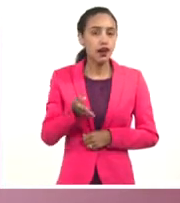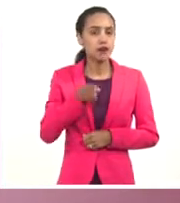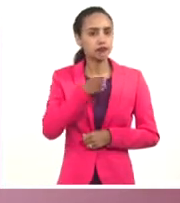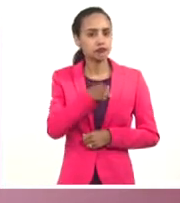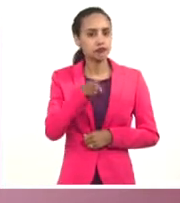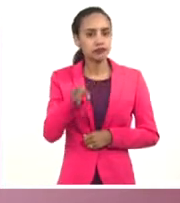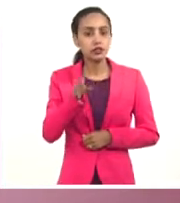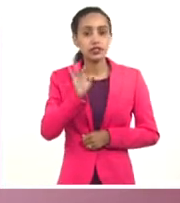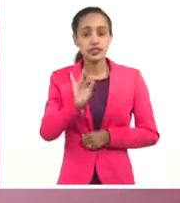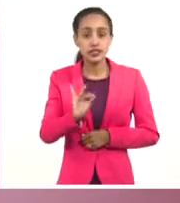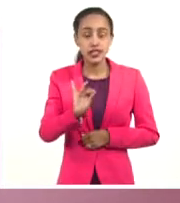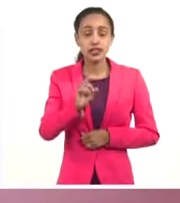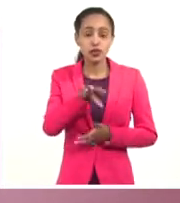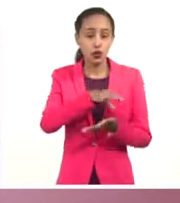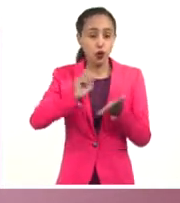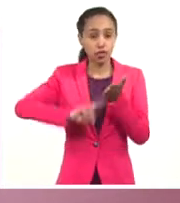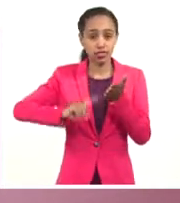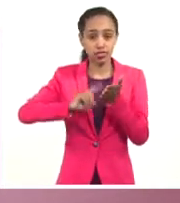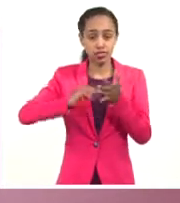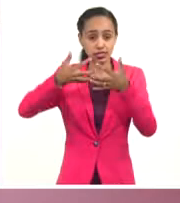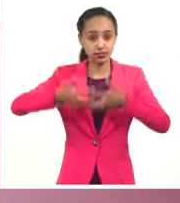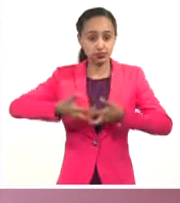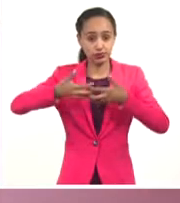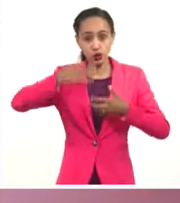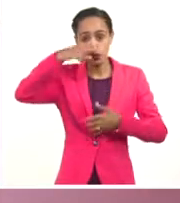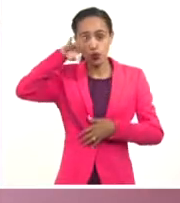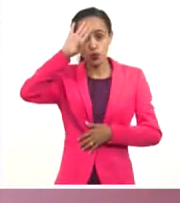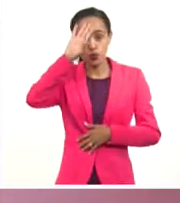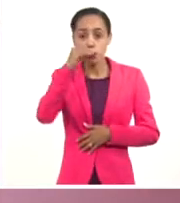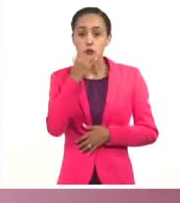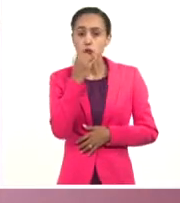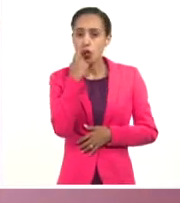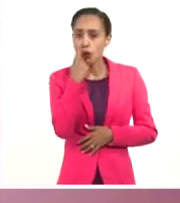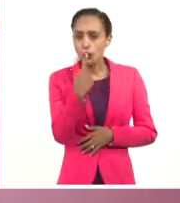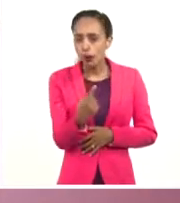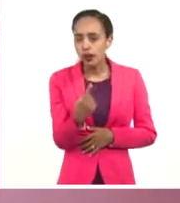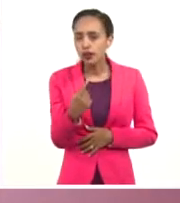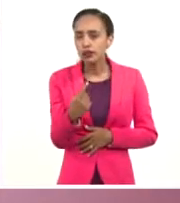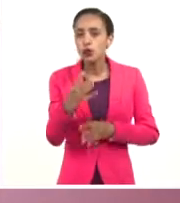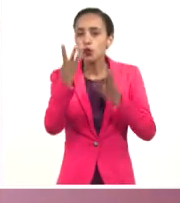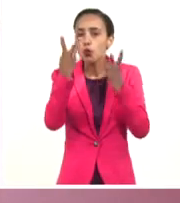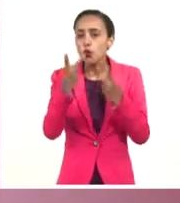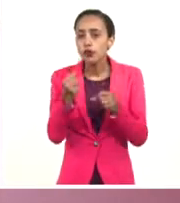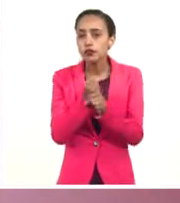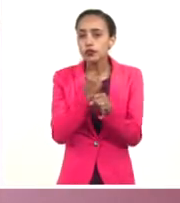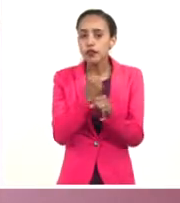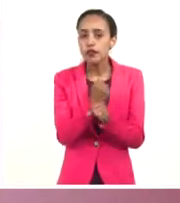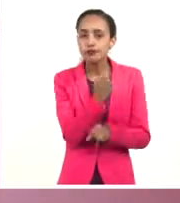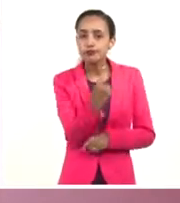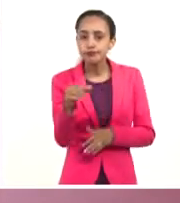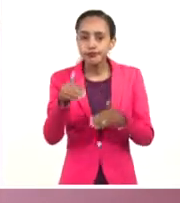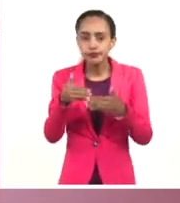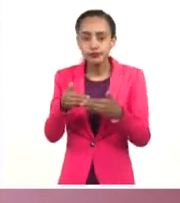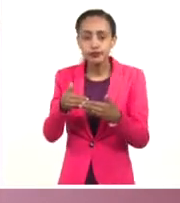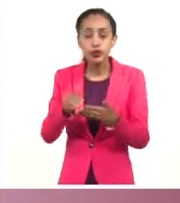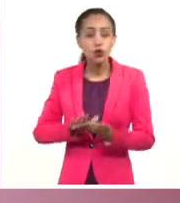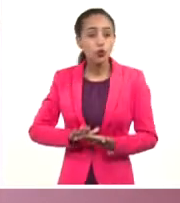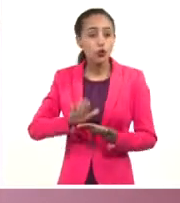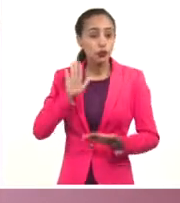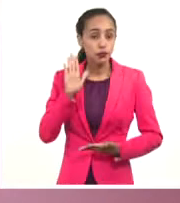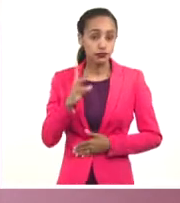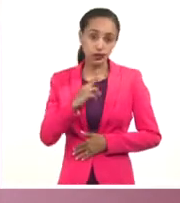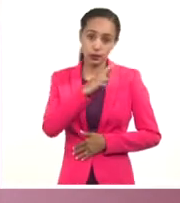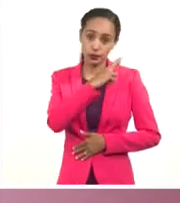siete centrales termoeléctricas del país y pudo apreciar cuánto se trabaja en cada una de ellas con compromiso y responsabilidad